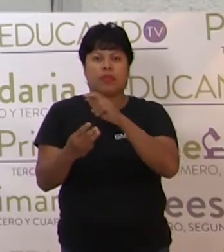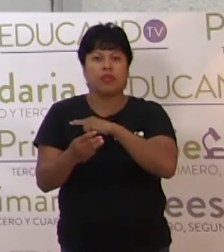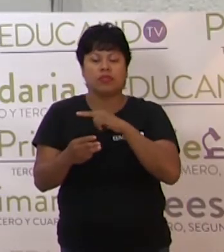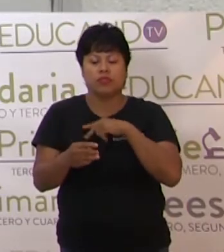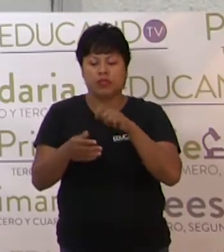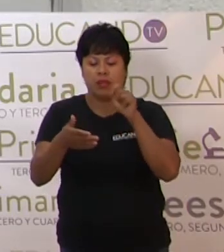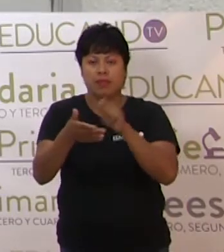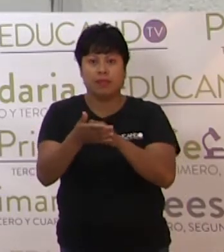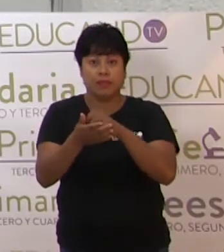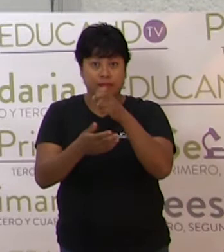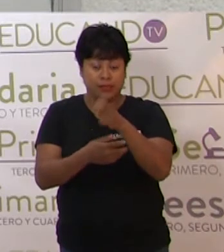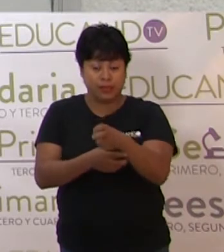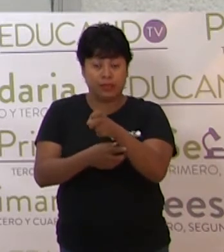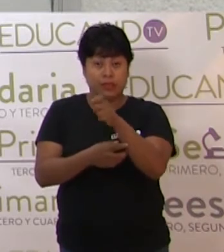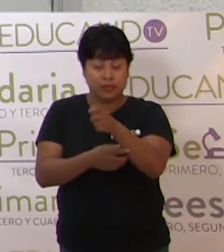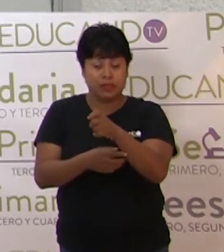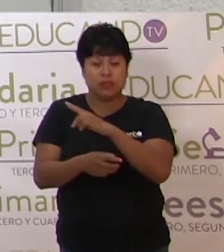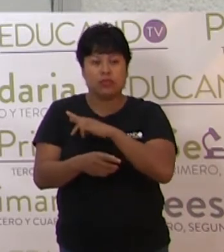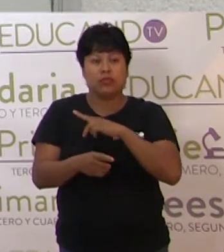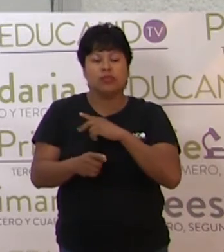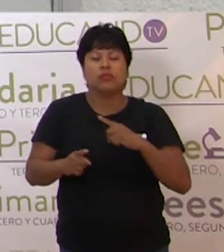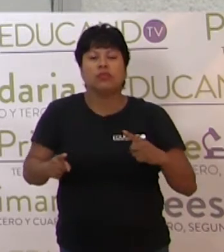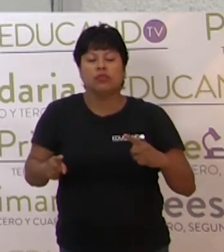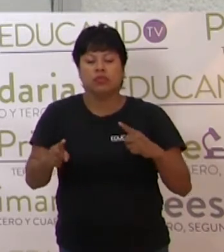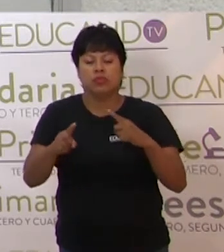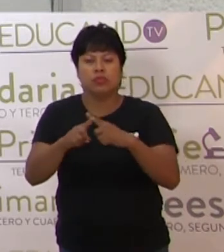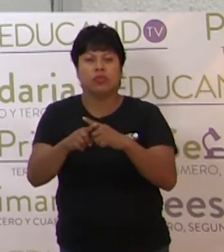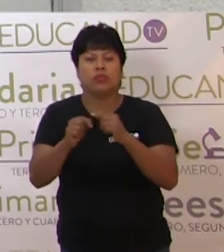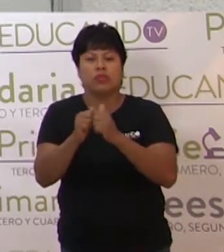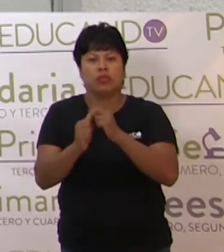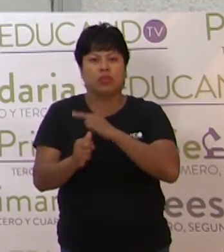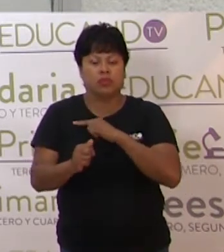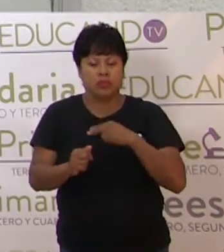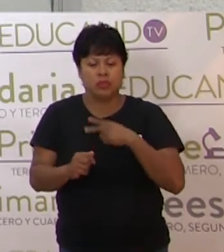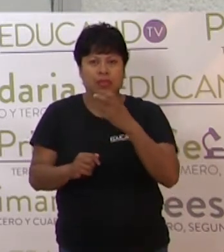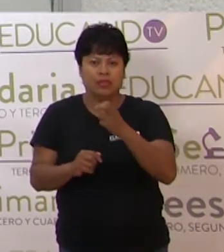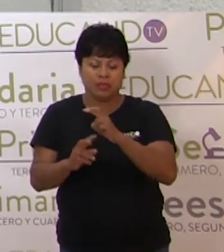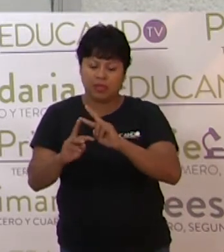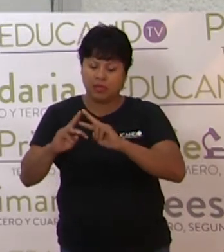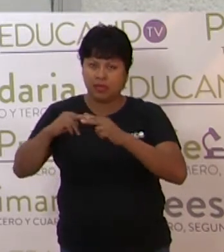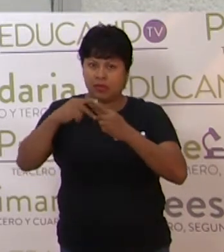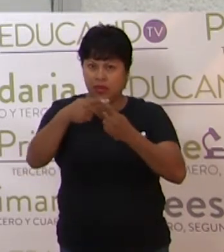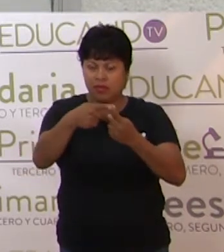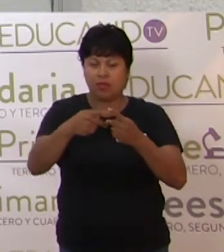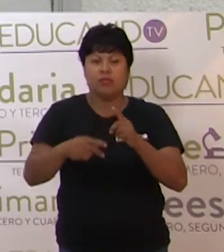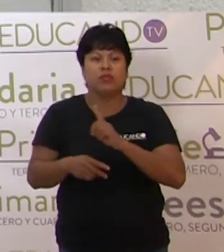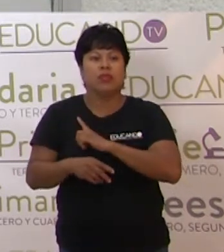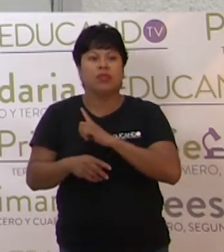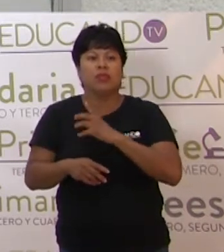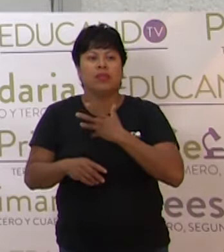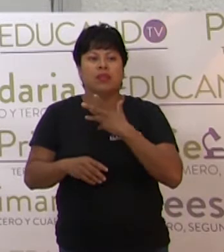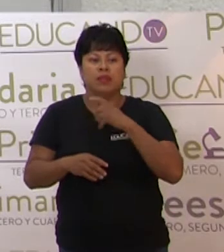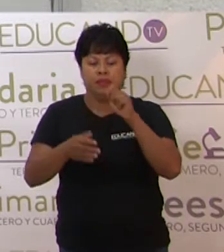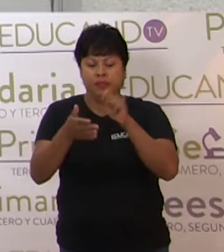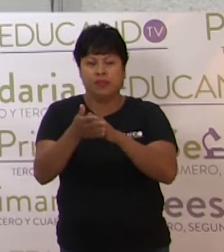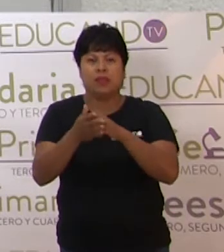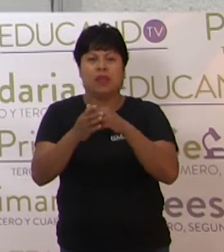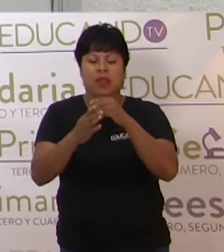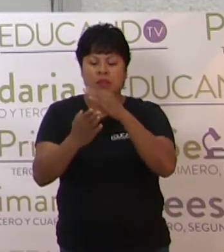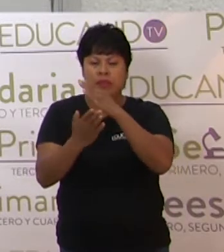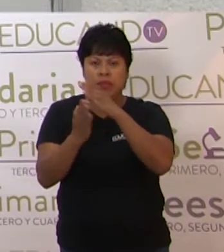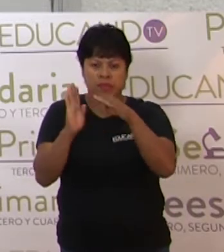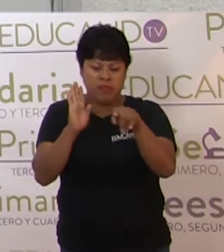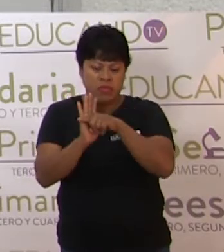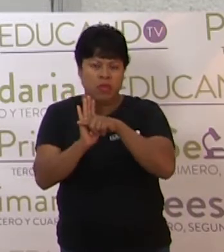la mitad y ese punto lo unimos con nuestro vértice contrario simplemente tenemos que marcar la mitad